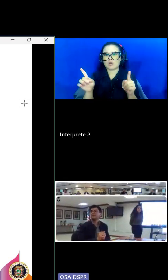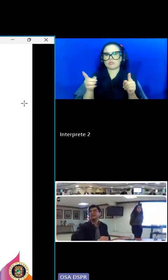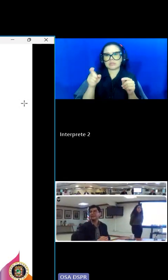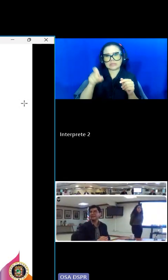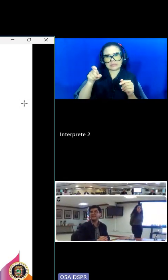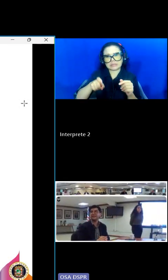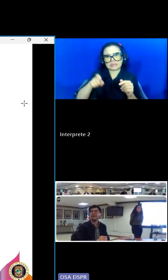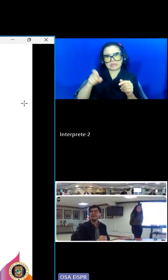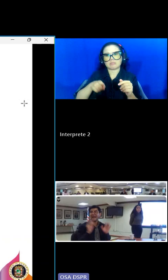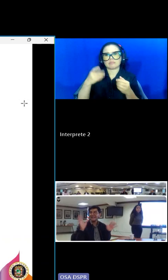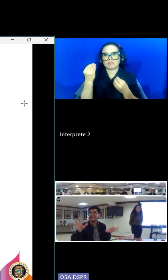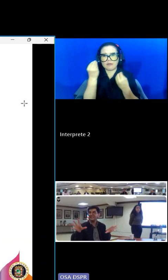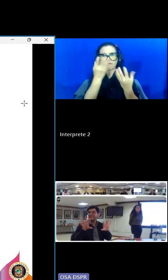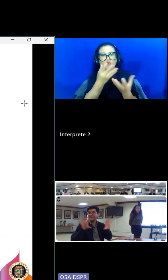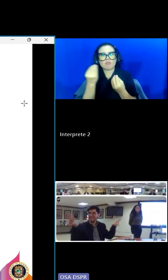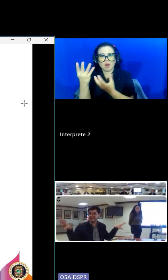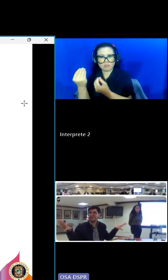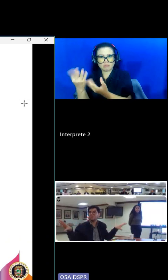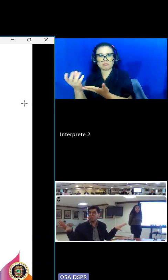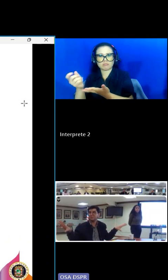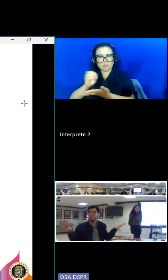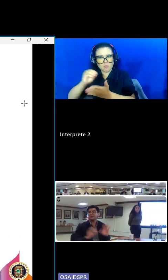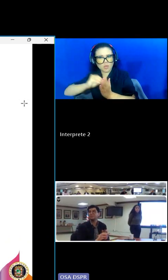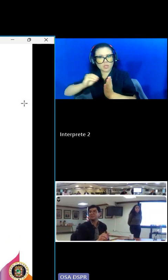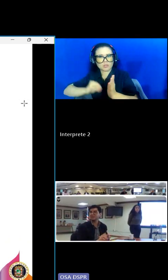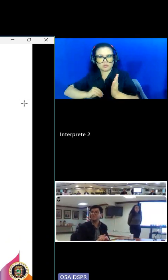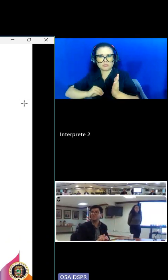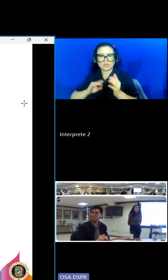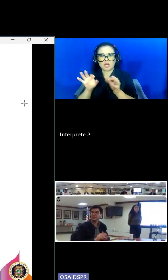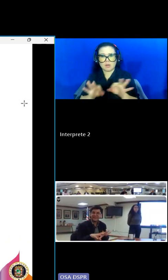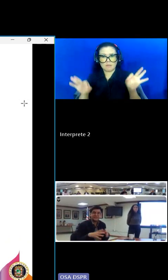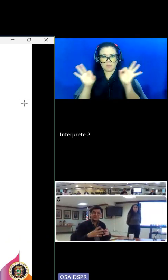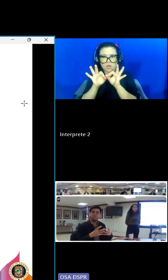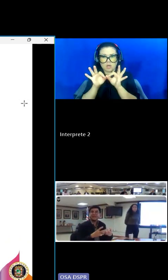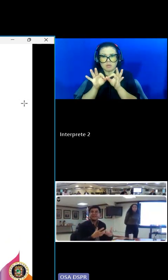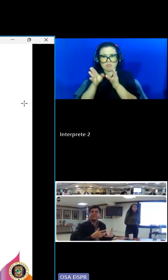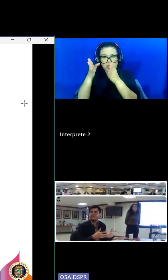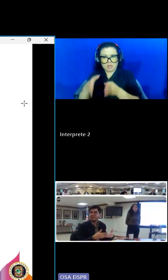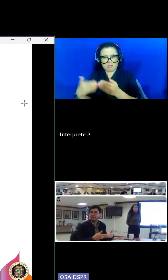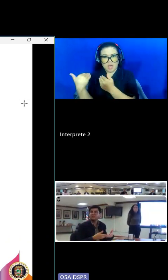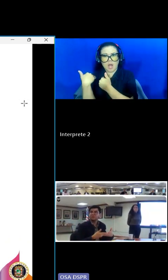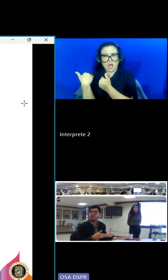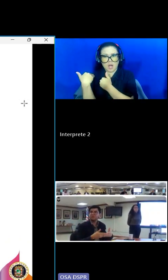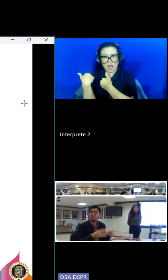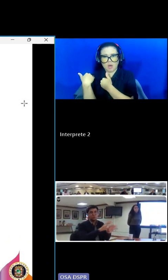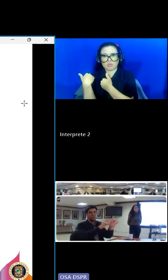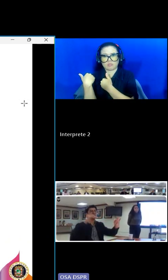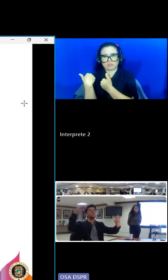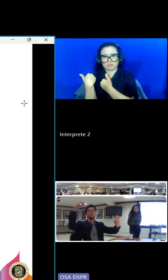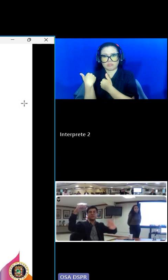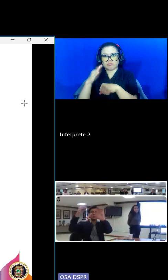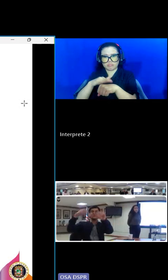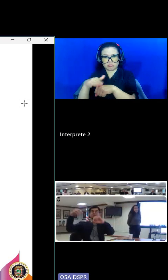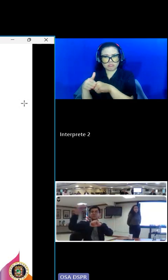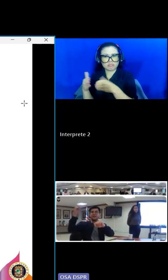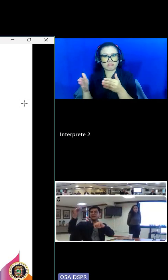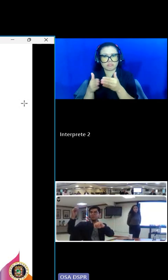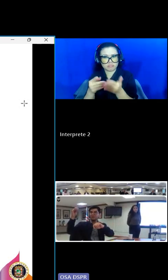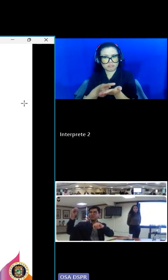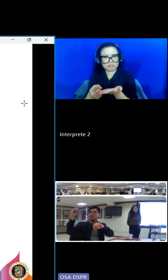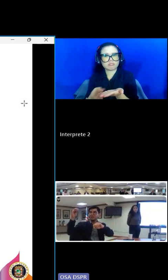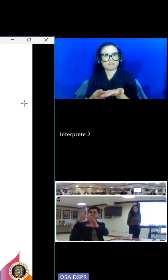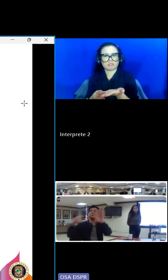también es importante que haya alguien desde ambos cuerpos que esté pendiente a hacer como una gerencia sobre eso y comunicación con lo que estamos